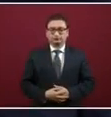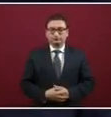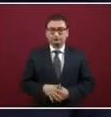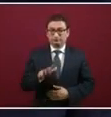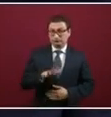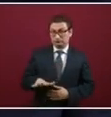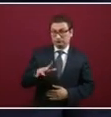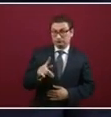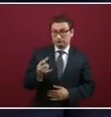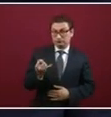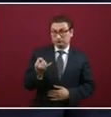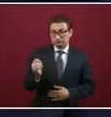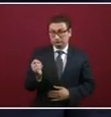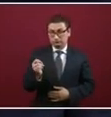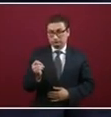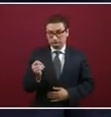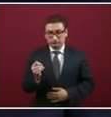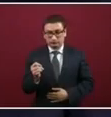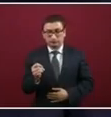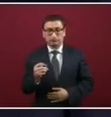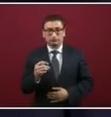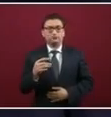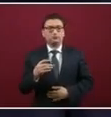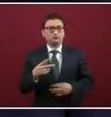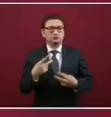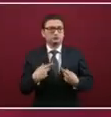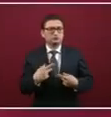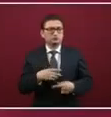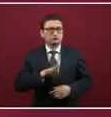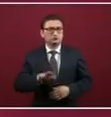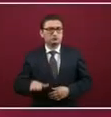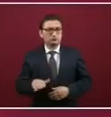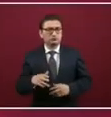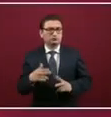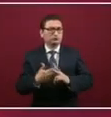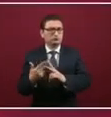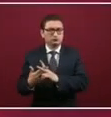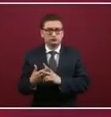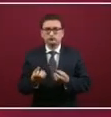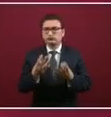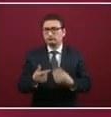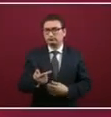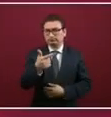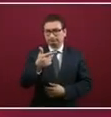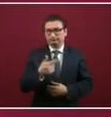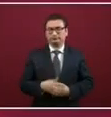Tijuana, hubieron 7 homicidios.